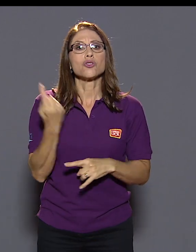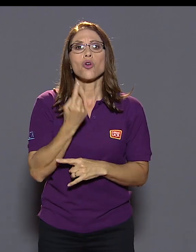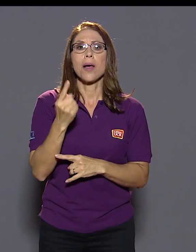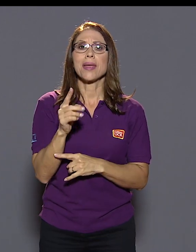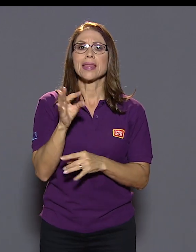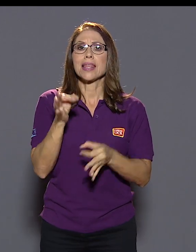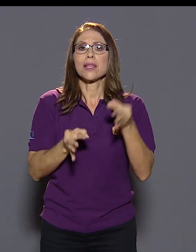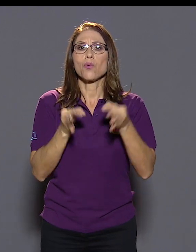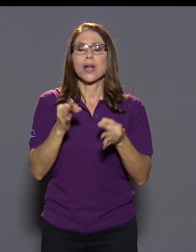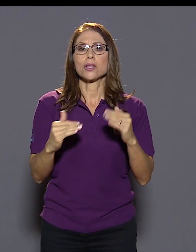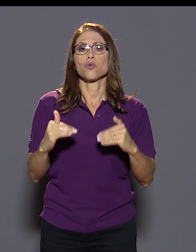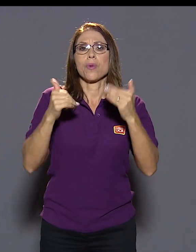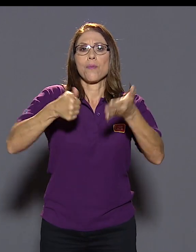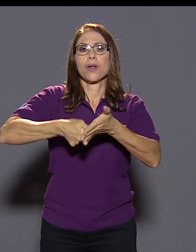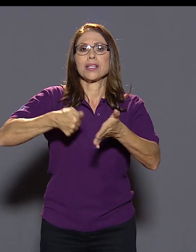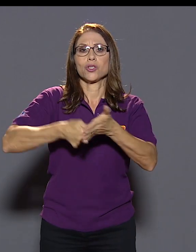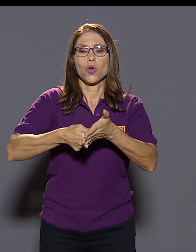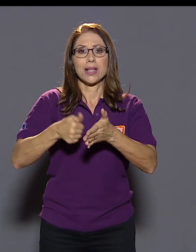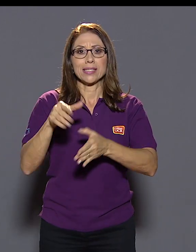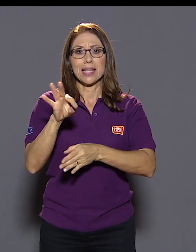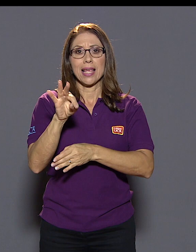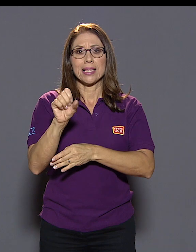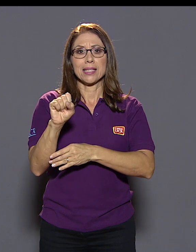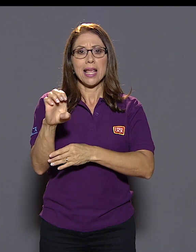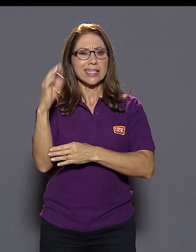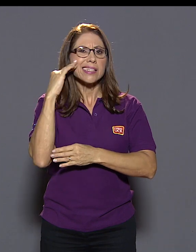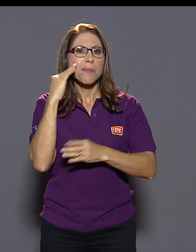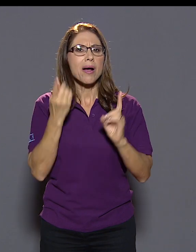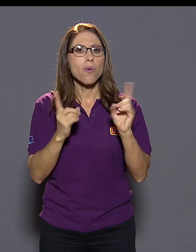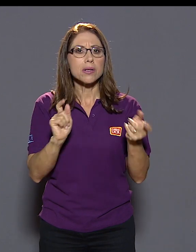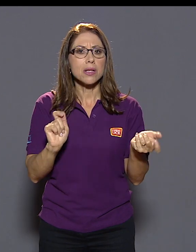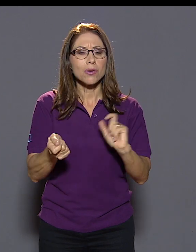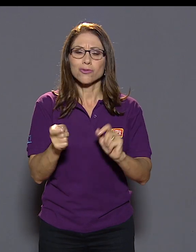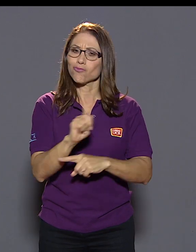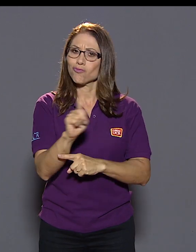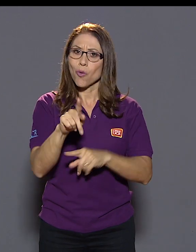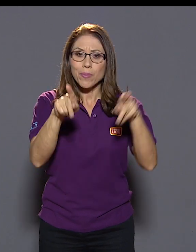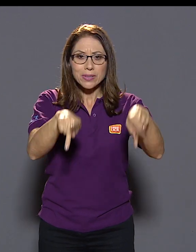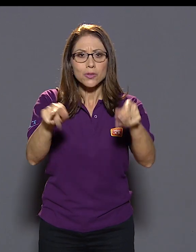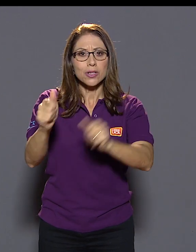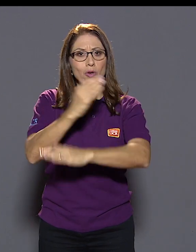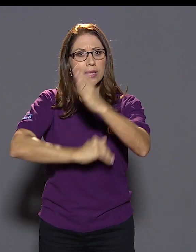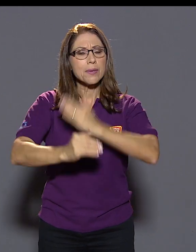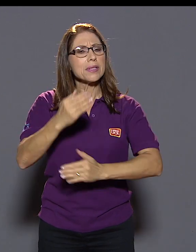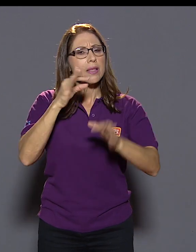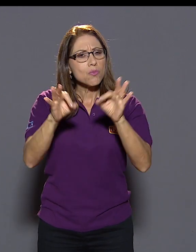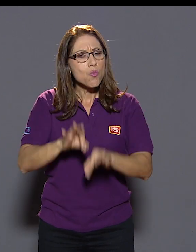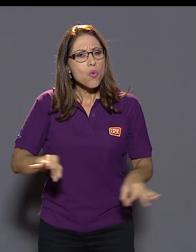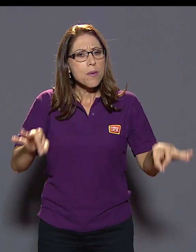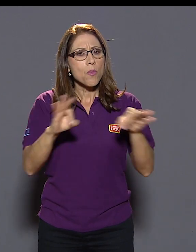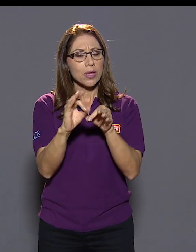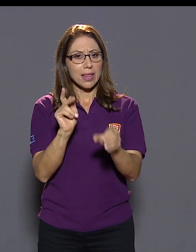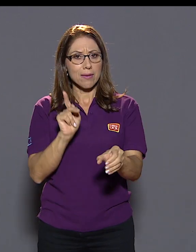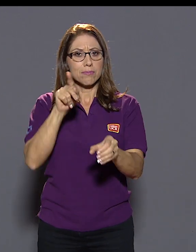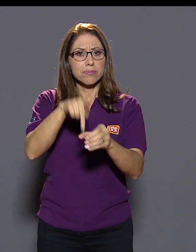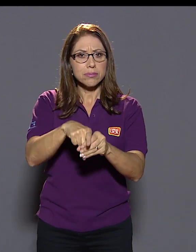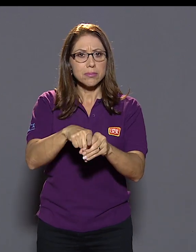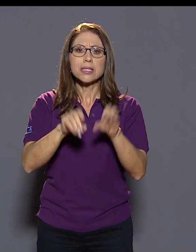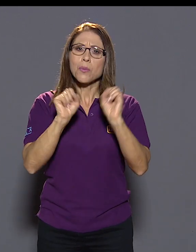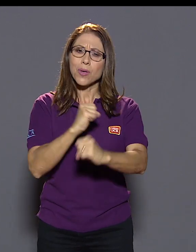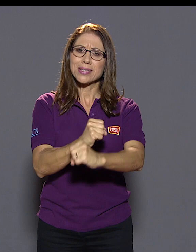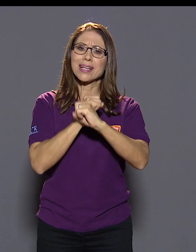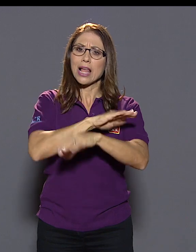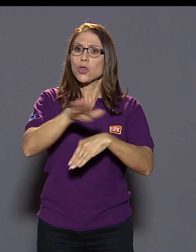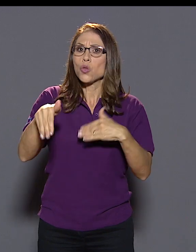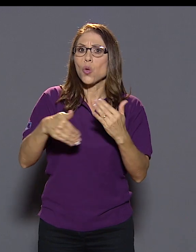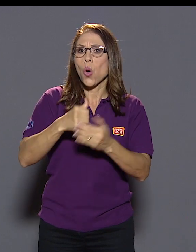Tribunal Supremo el que sepa de cuáles son las adecuaciones que se requieren. Es muy importante la participación de personas con discapacidad. A partir de ahí entonces se puede garantizar